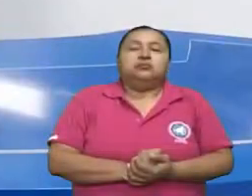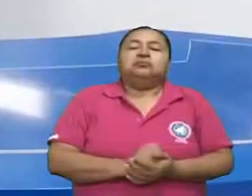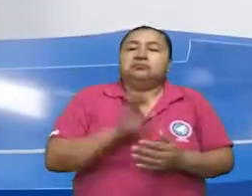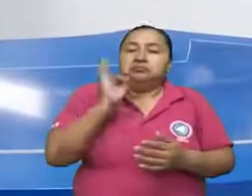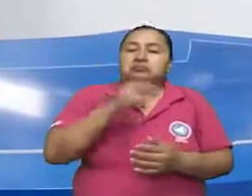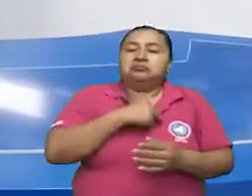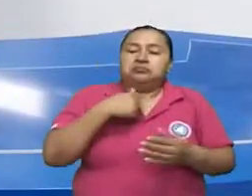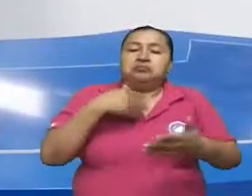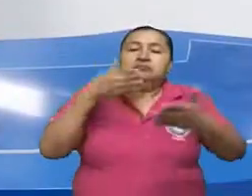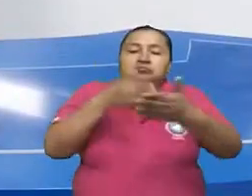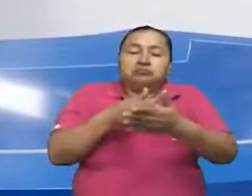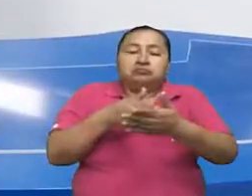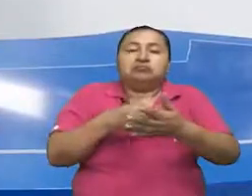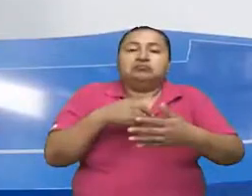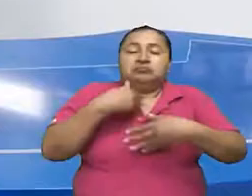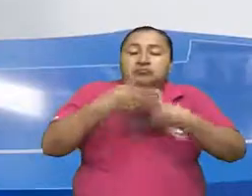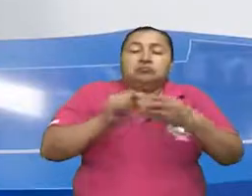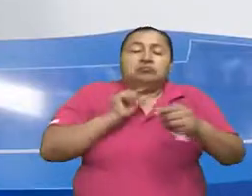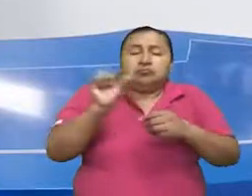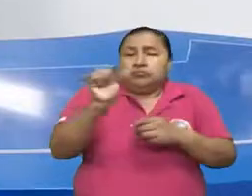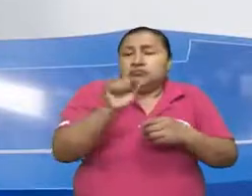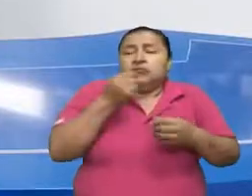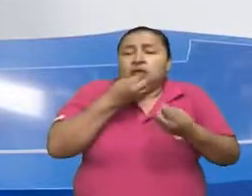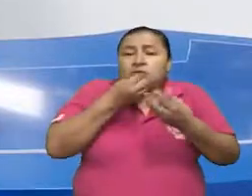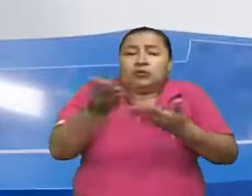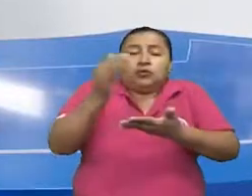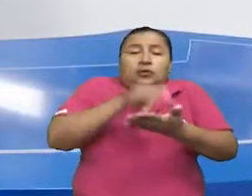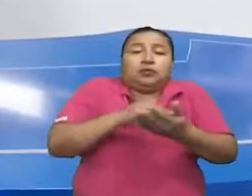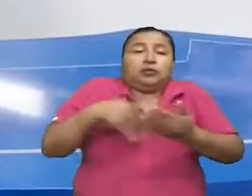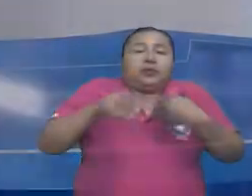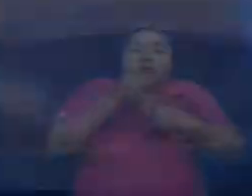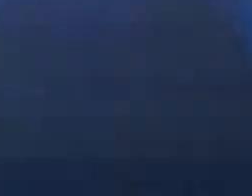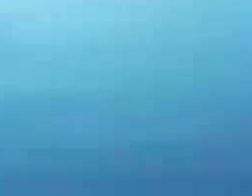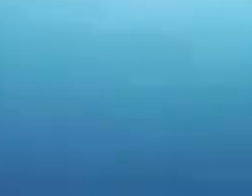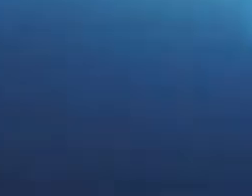Bien, hacemos una nueva pausa informativa y en breve regresamos con más noticias.